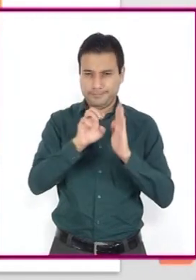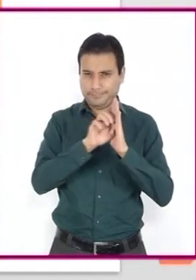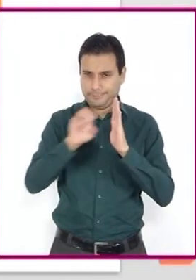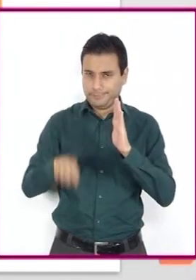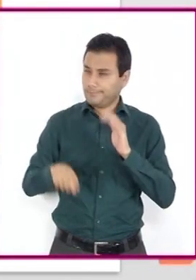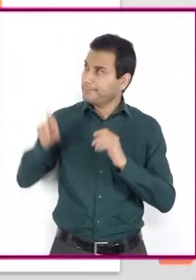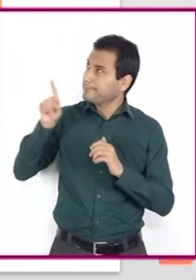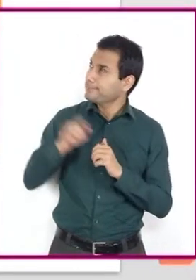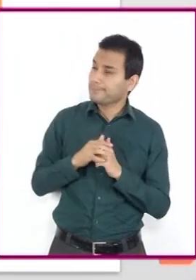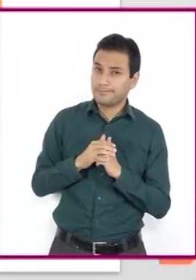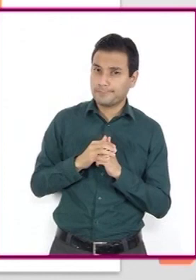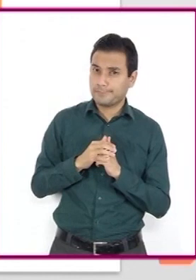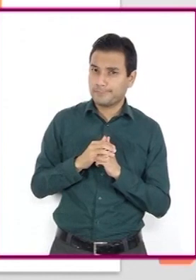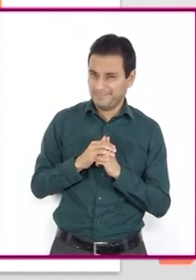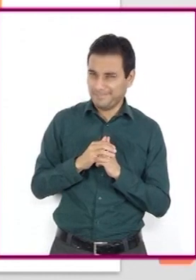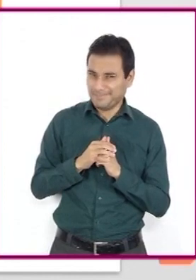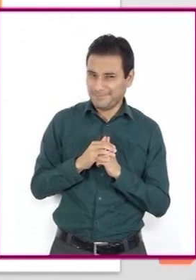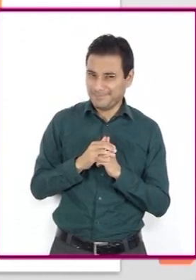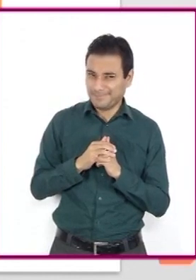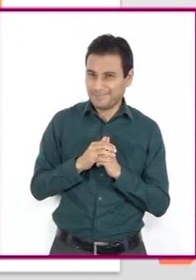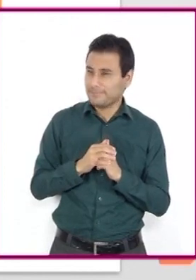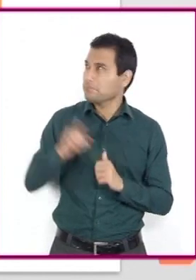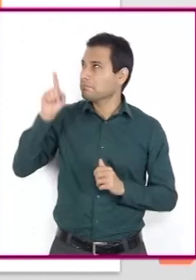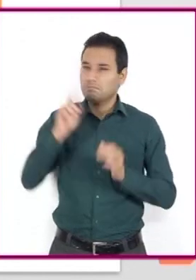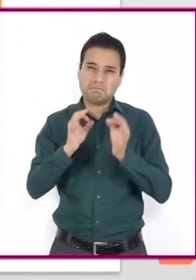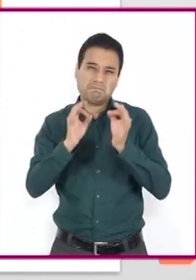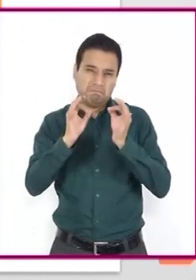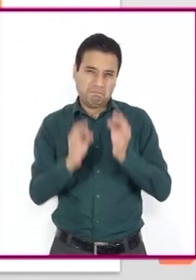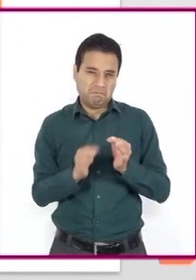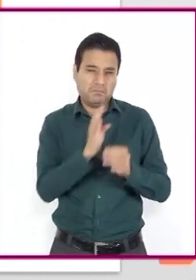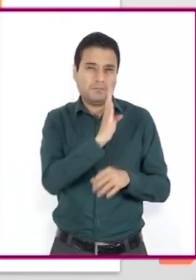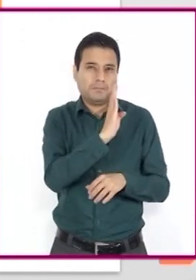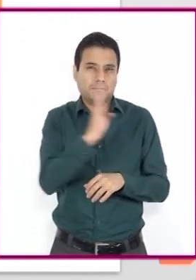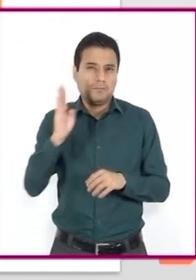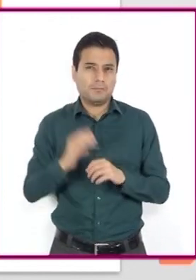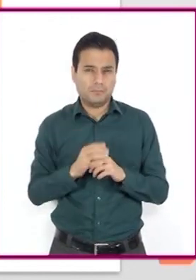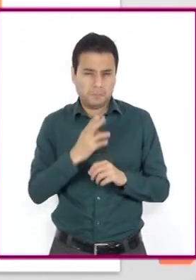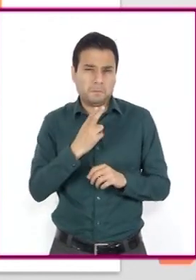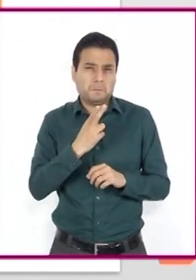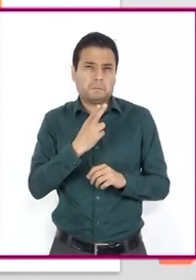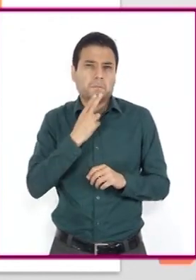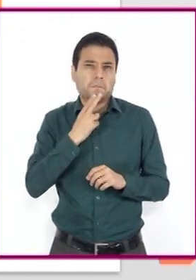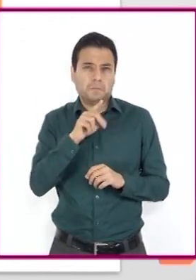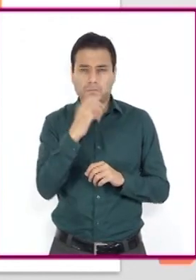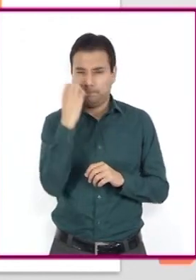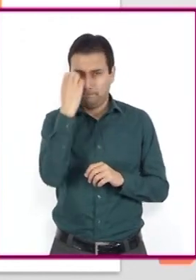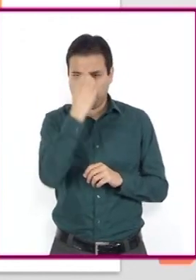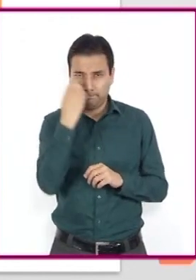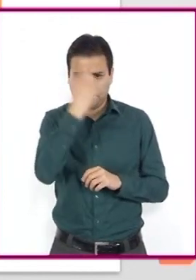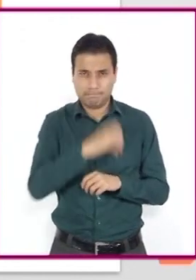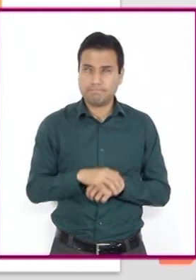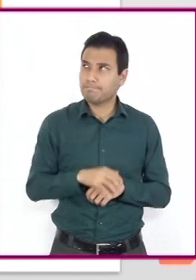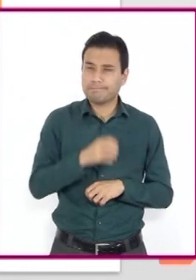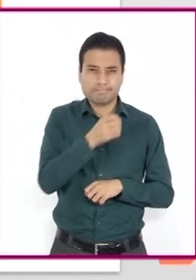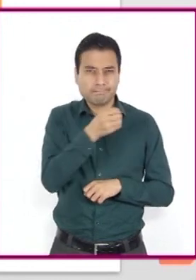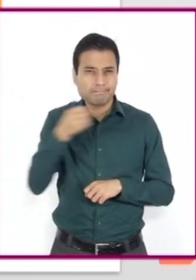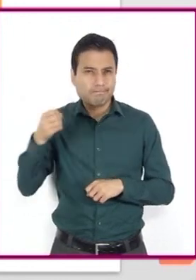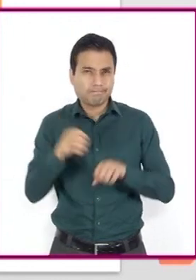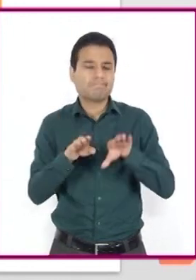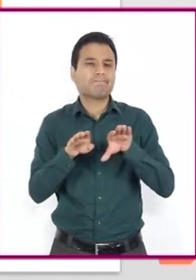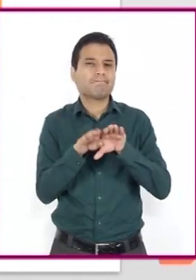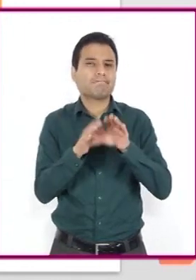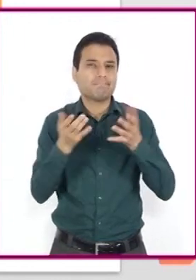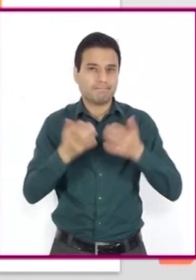que, aun cuando está hecho para la biblioteca, les puede servir, sobre todo para revisar la organización de los